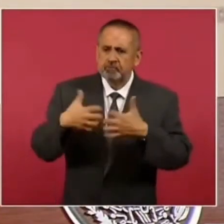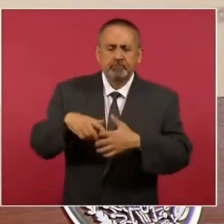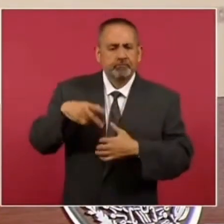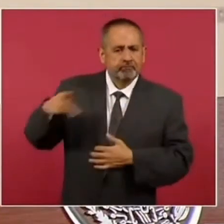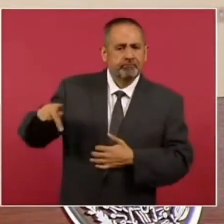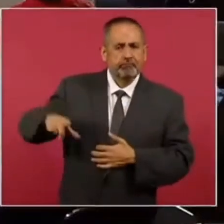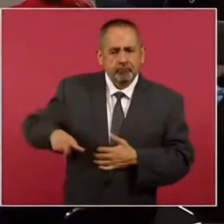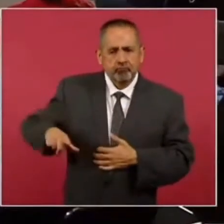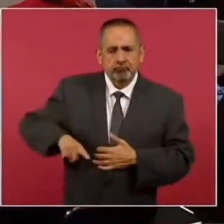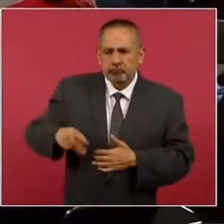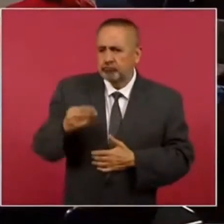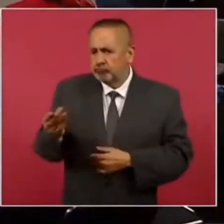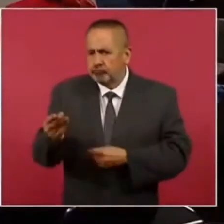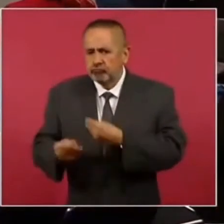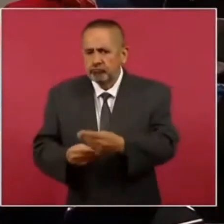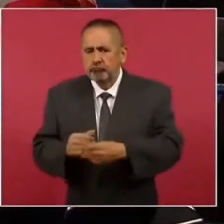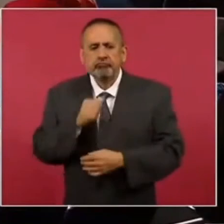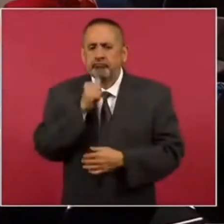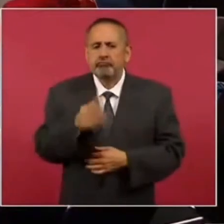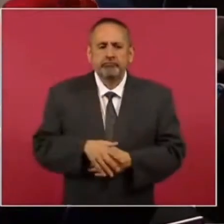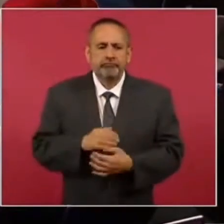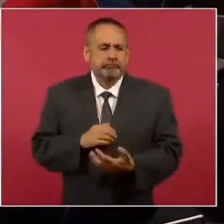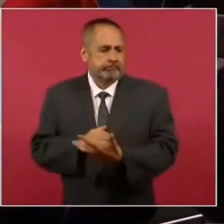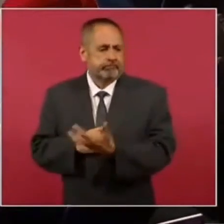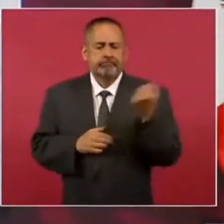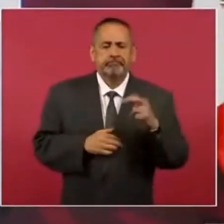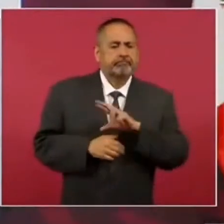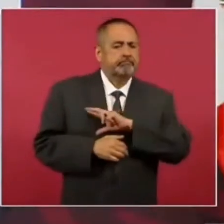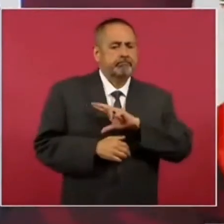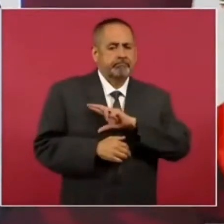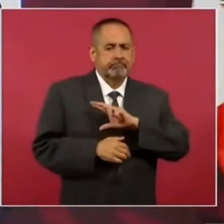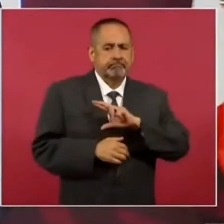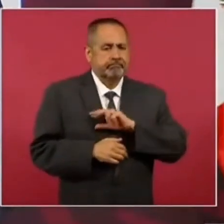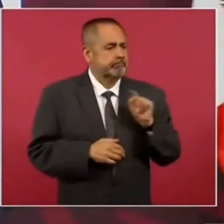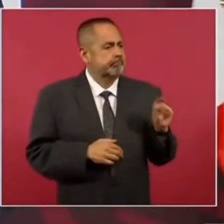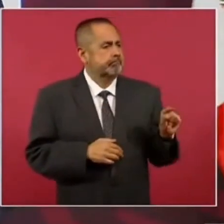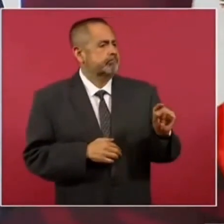públicas, todo está privatizado y era el modelo